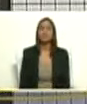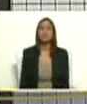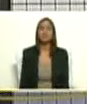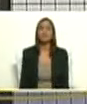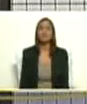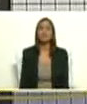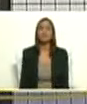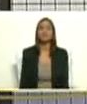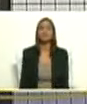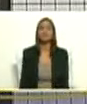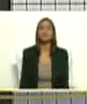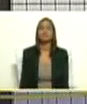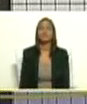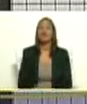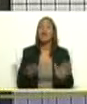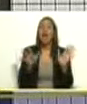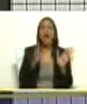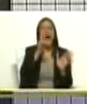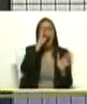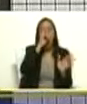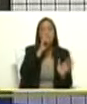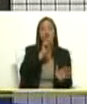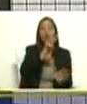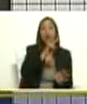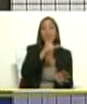el año 2000 ni se diga año